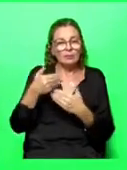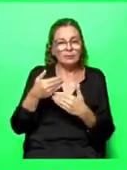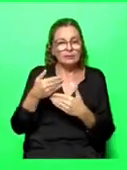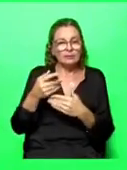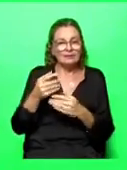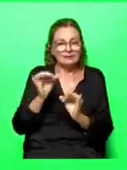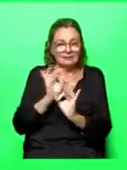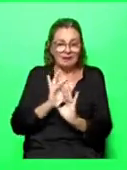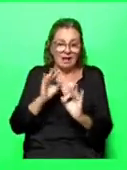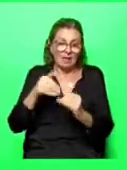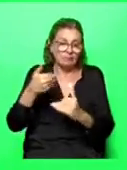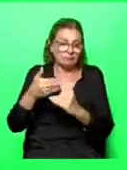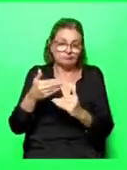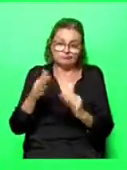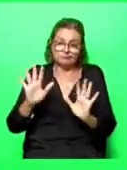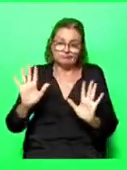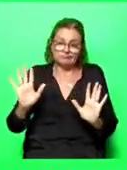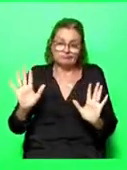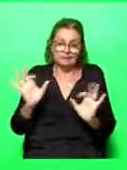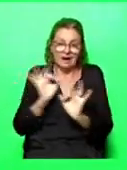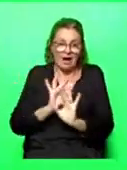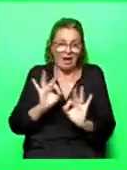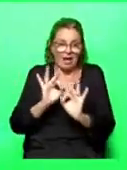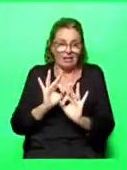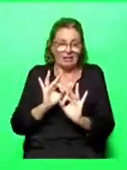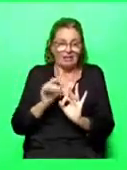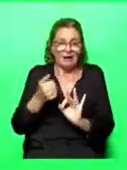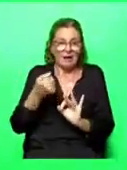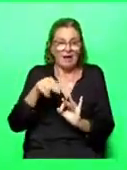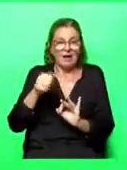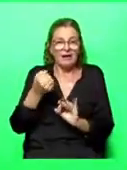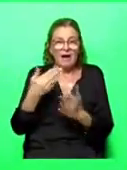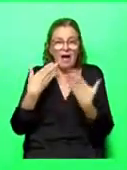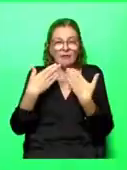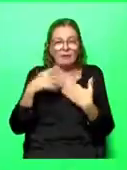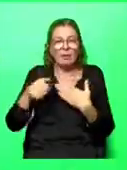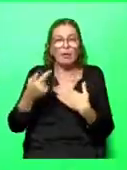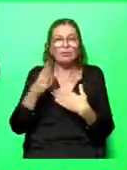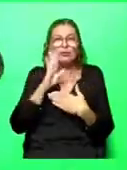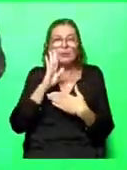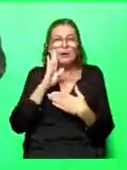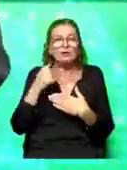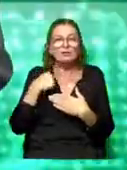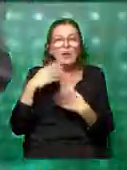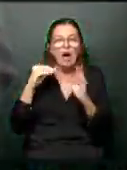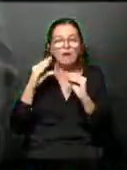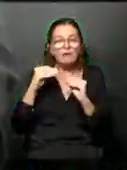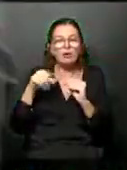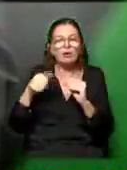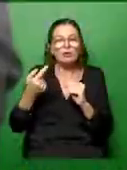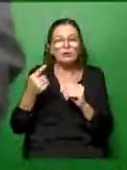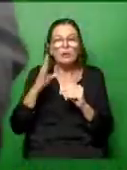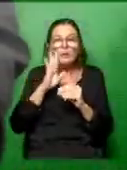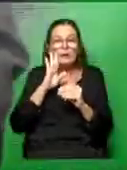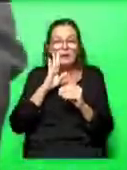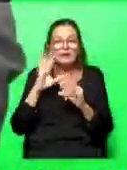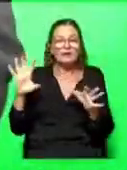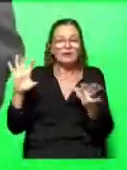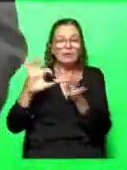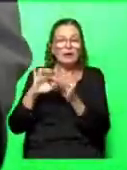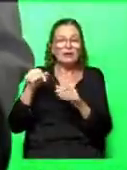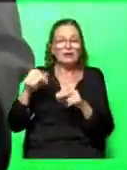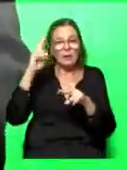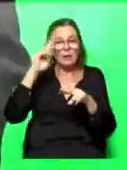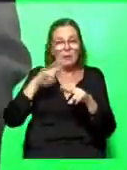va a pasar nada, va a quedar impunidad total. Ana hablaba de las otras madres. Yo he hablado con otras madres vinculadas a estas